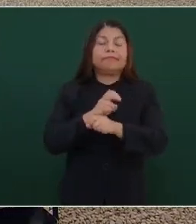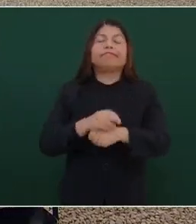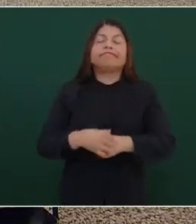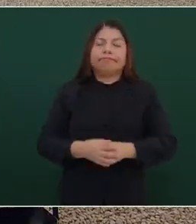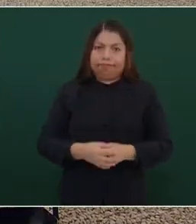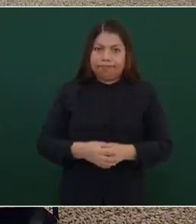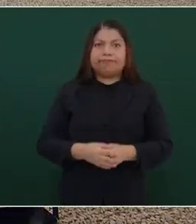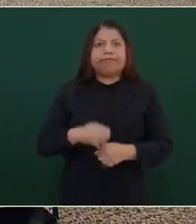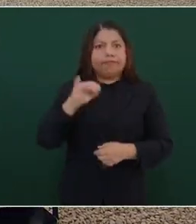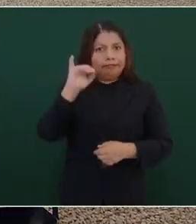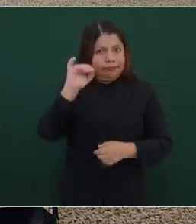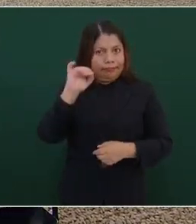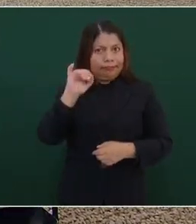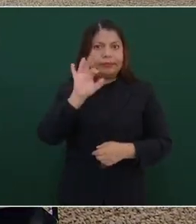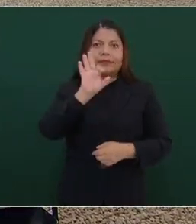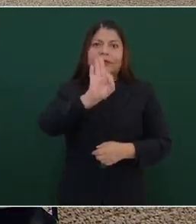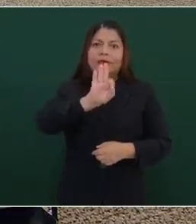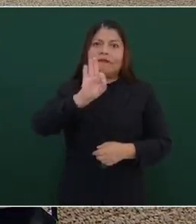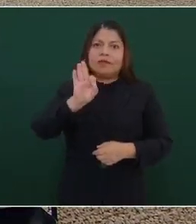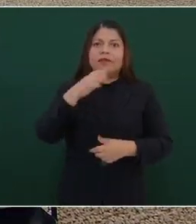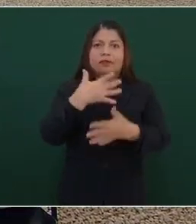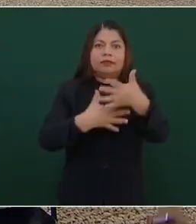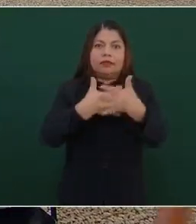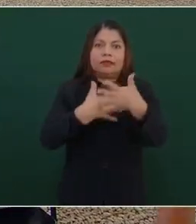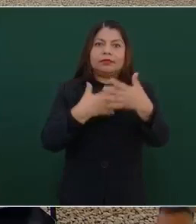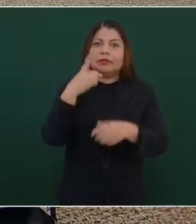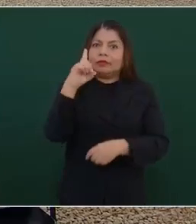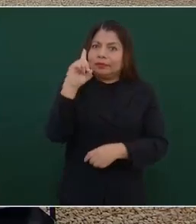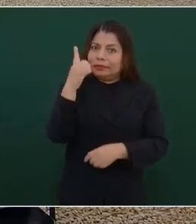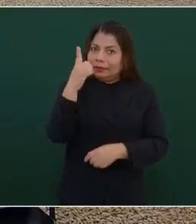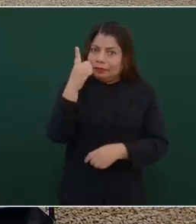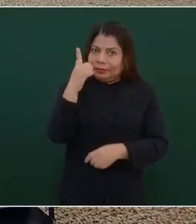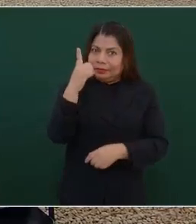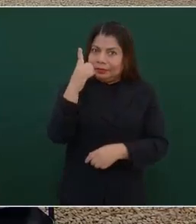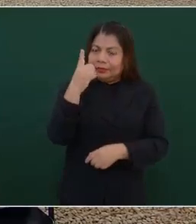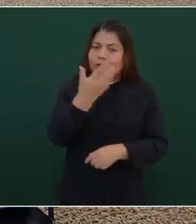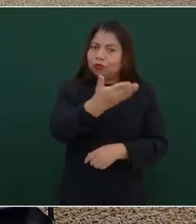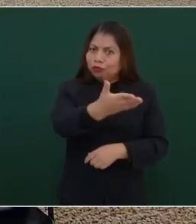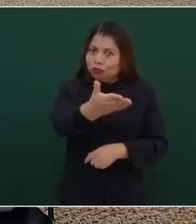la inauguración desde el 15 de diciembre. Ahora no, porque